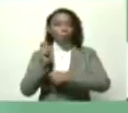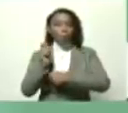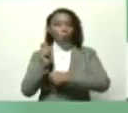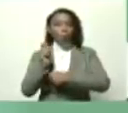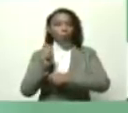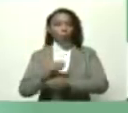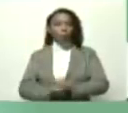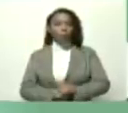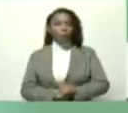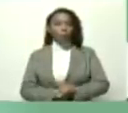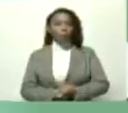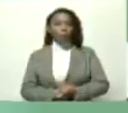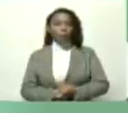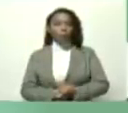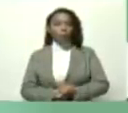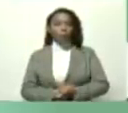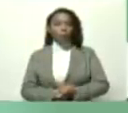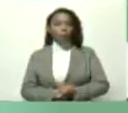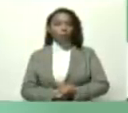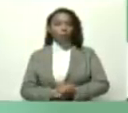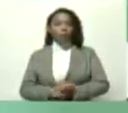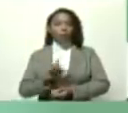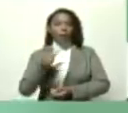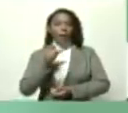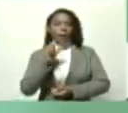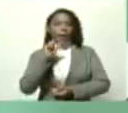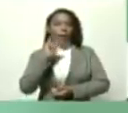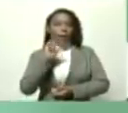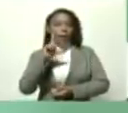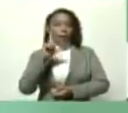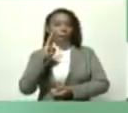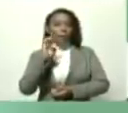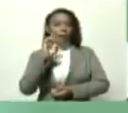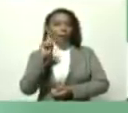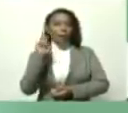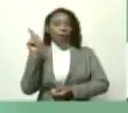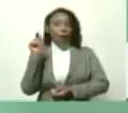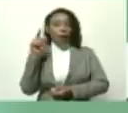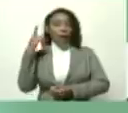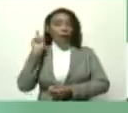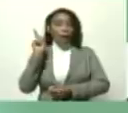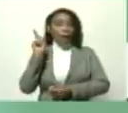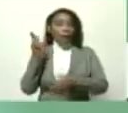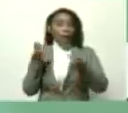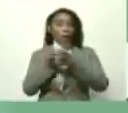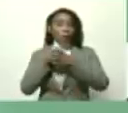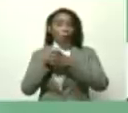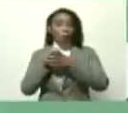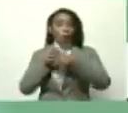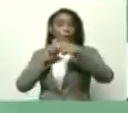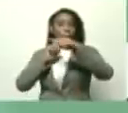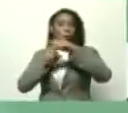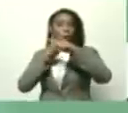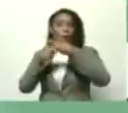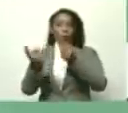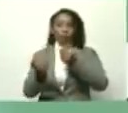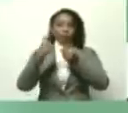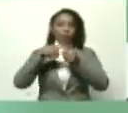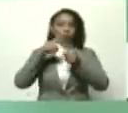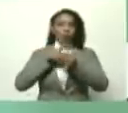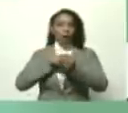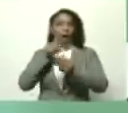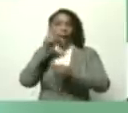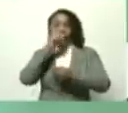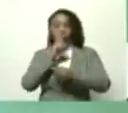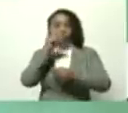Dinero. Gilbert Caro era de los reclutadores de las bandas criminales en el año 2015. Por